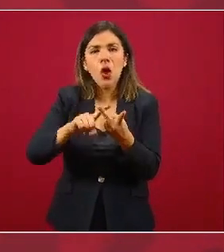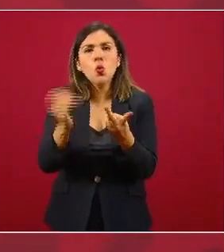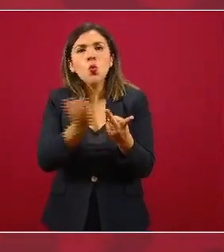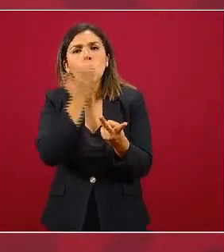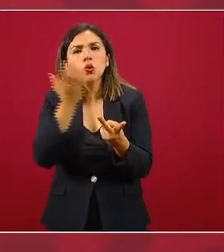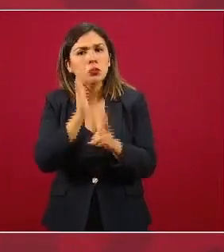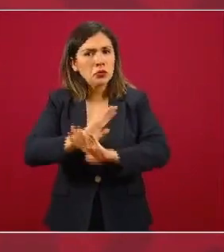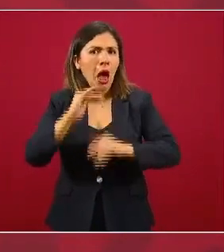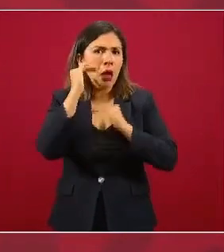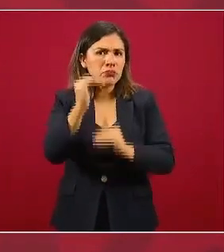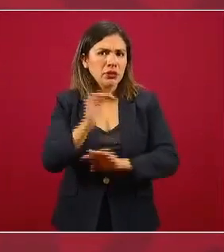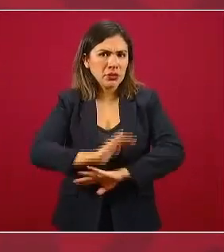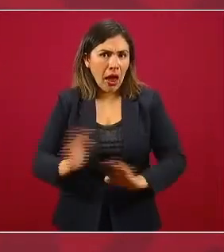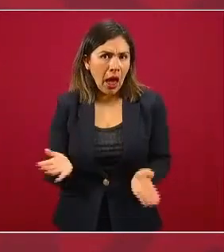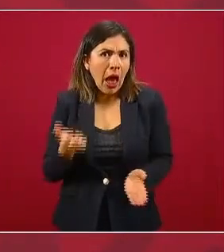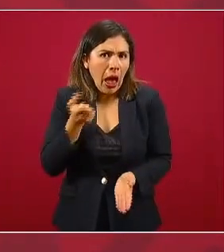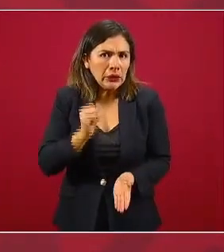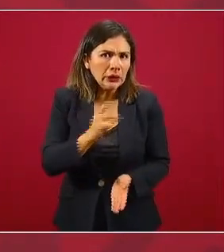ya.